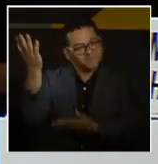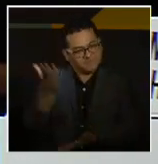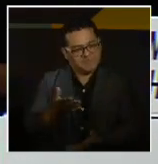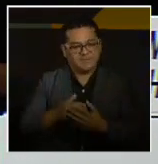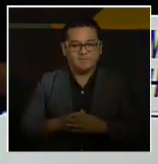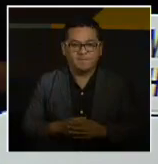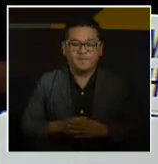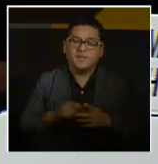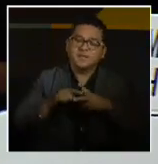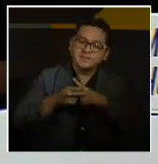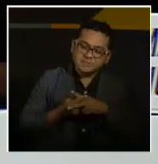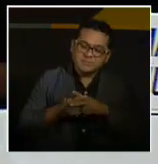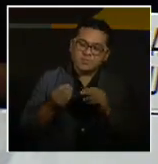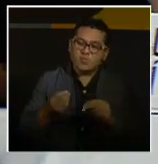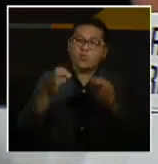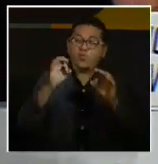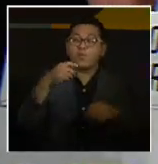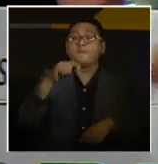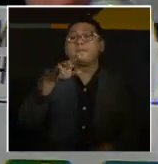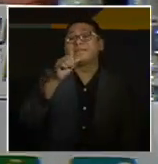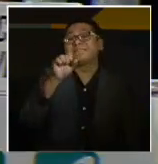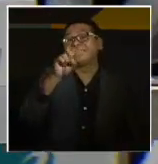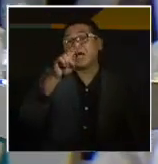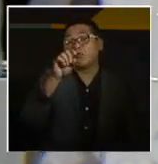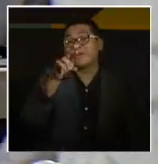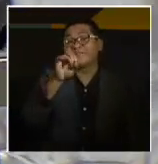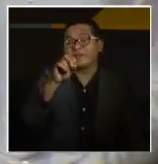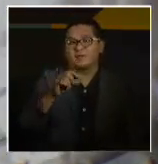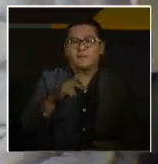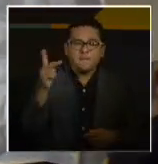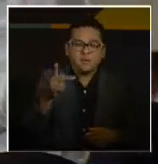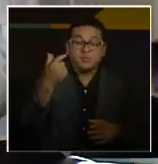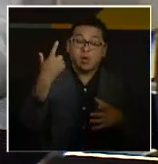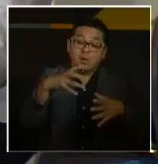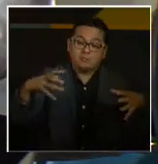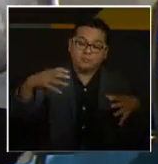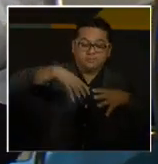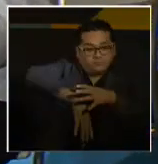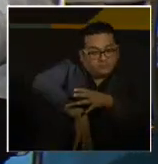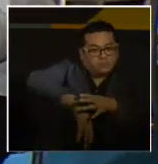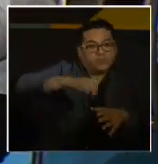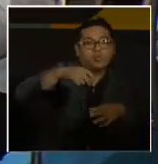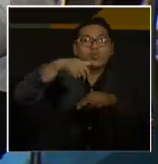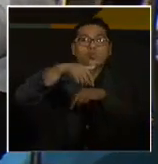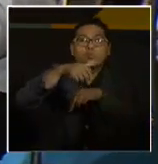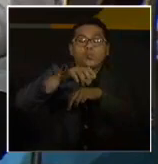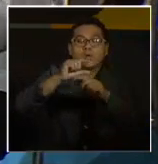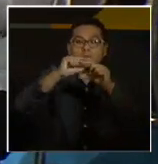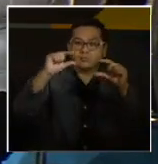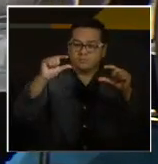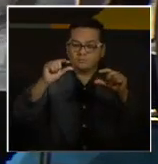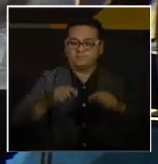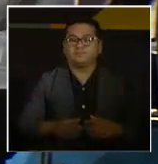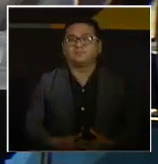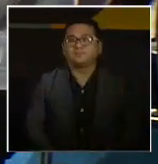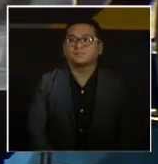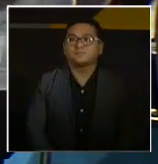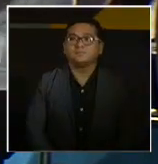Así que vamos a iniciar con el candidato Mauricio Sahuí Rivero. Le pedimos que saque de la urna el número.